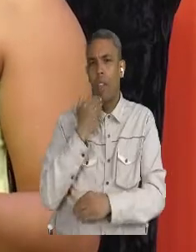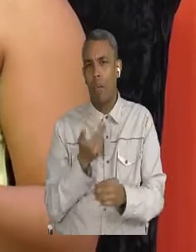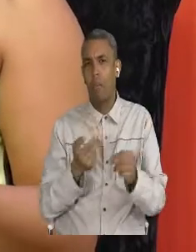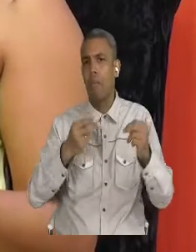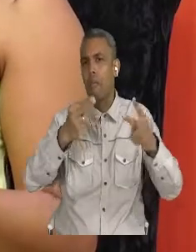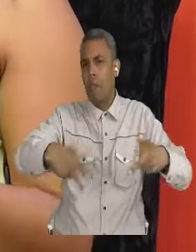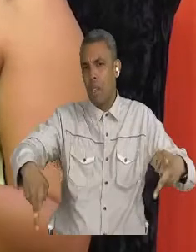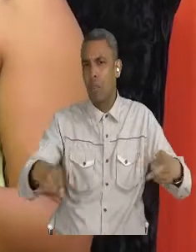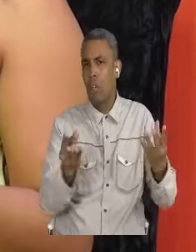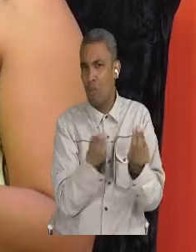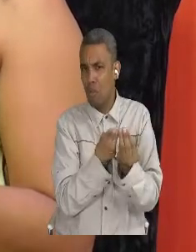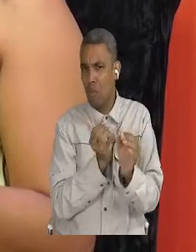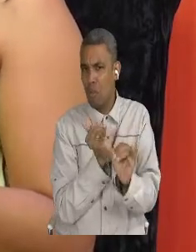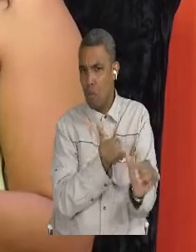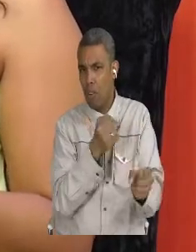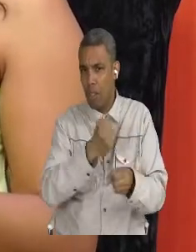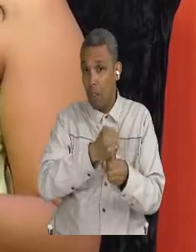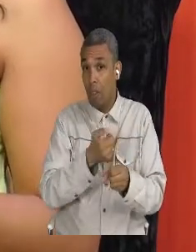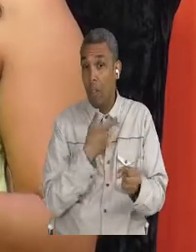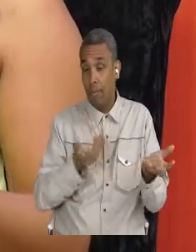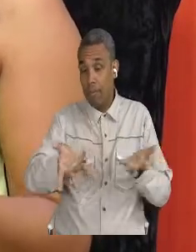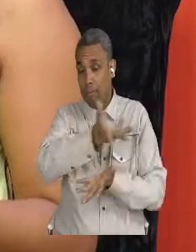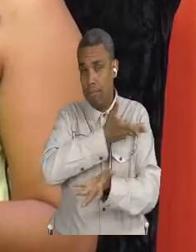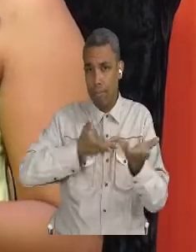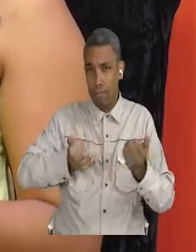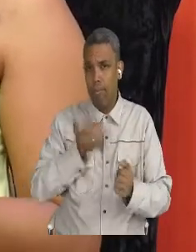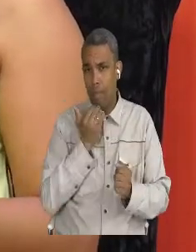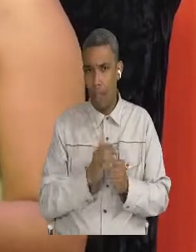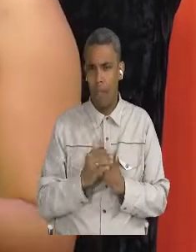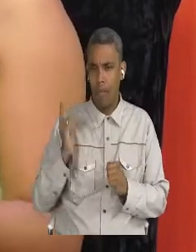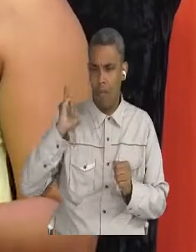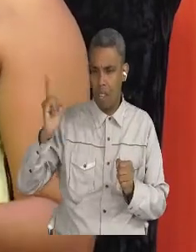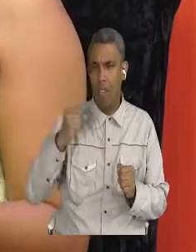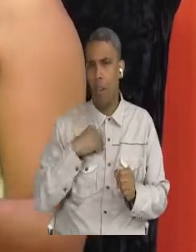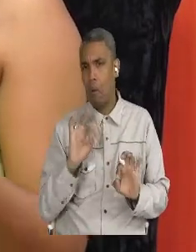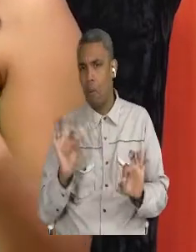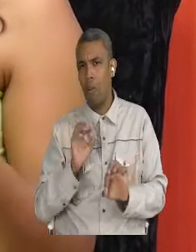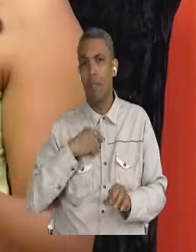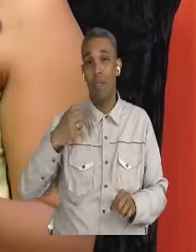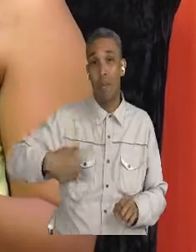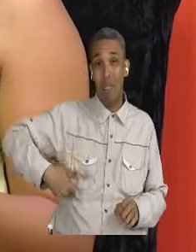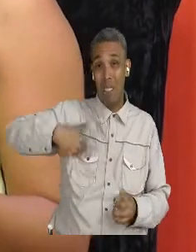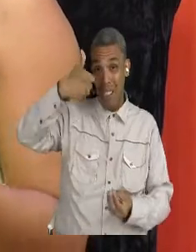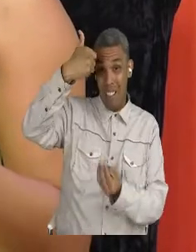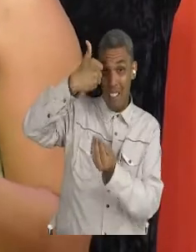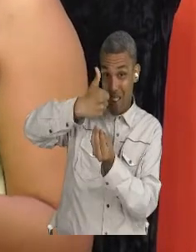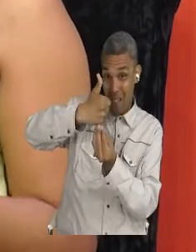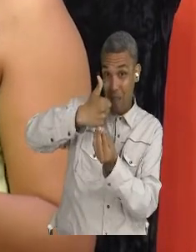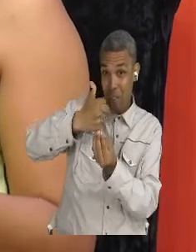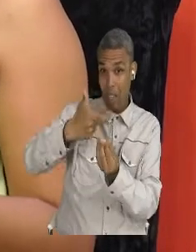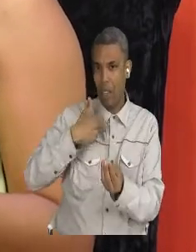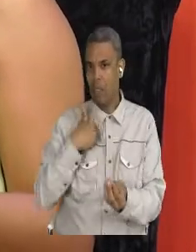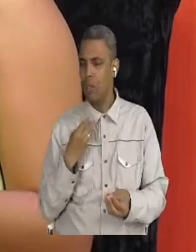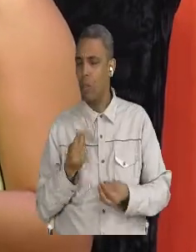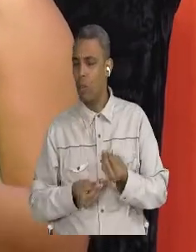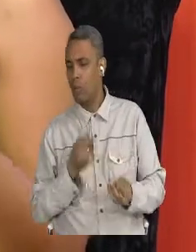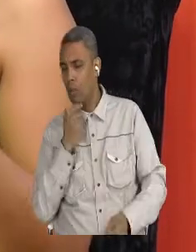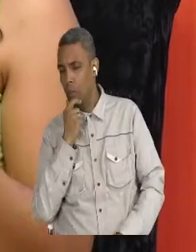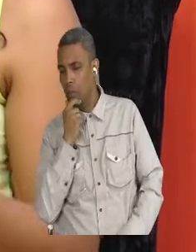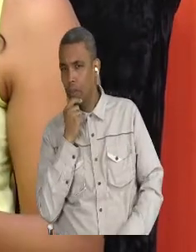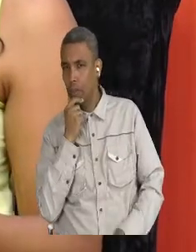todo, esta es una pregunta que sirve para los líderes, a la gente que tiene personas a cargo. Entonces, ¿qué recomendamos? Primero, confiar en el